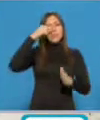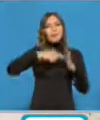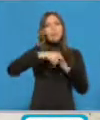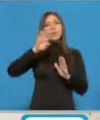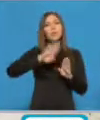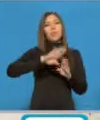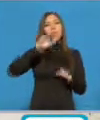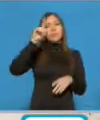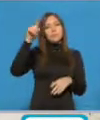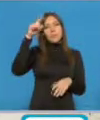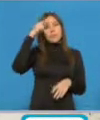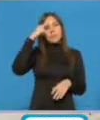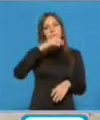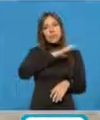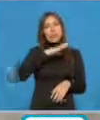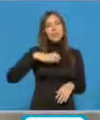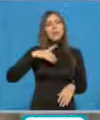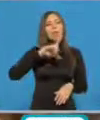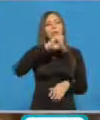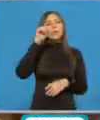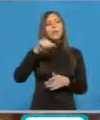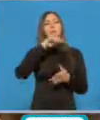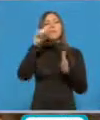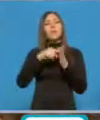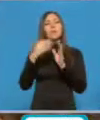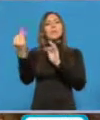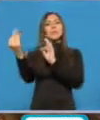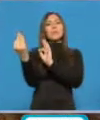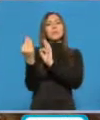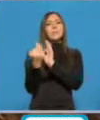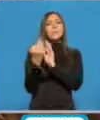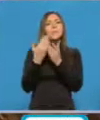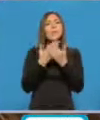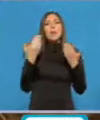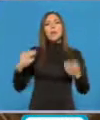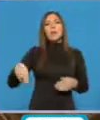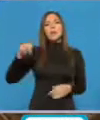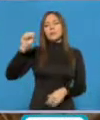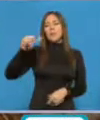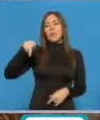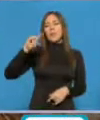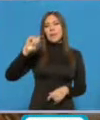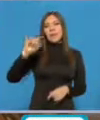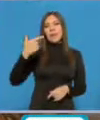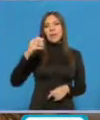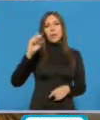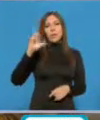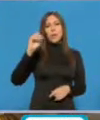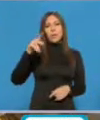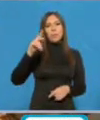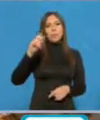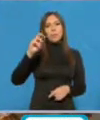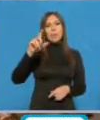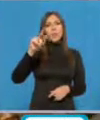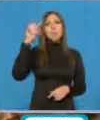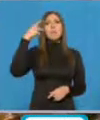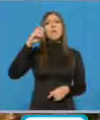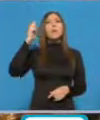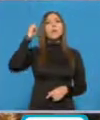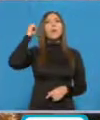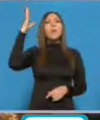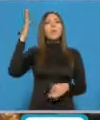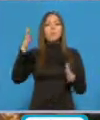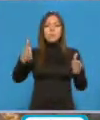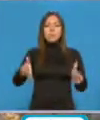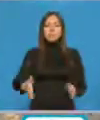cerquita, que sería lo que hoy es Santiago de Compostela, Sí. y se les olvida la tumba, ahí se